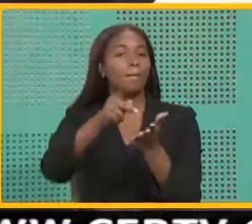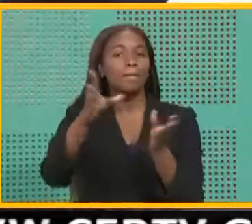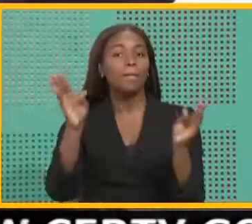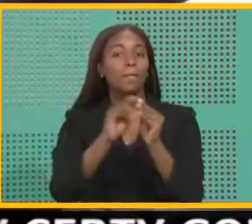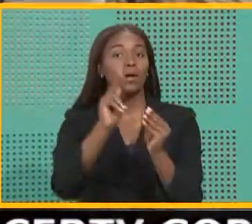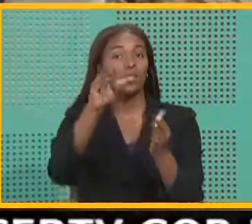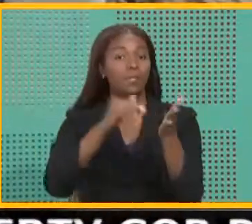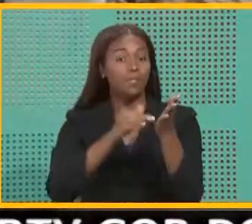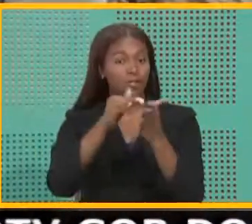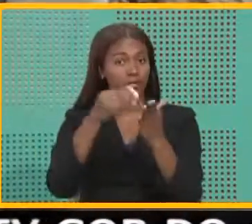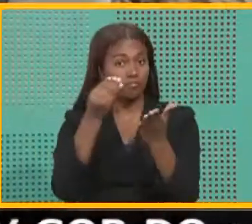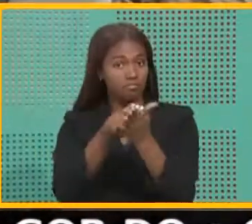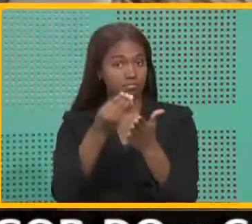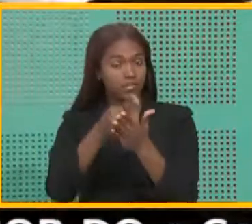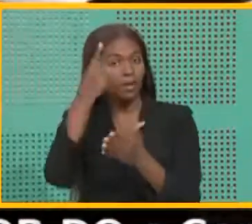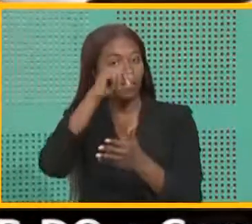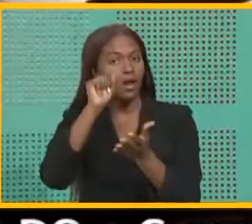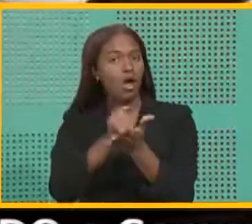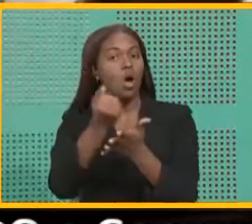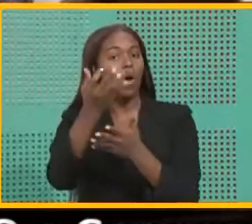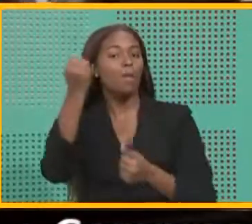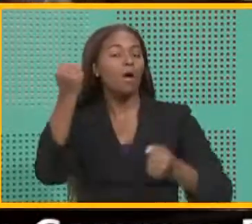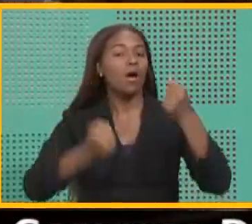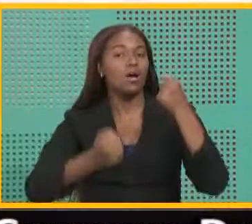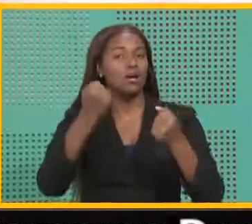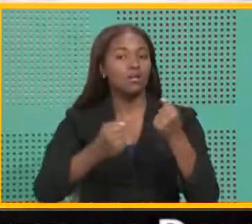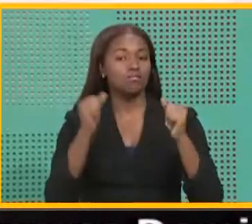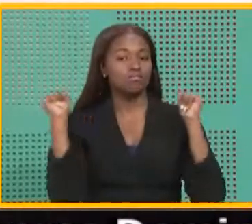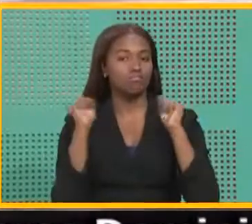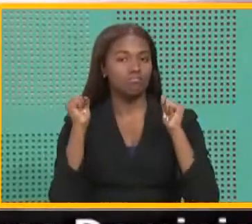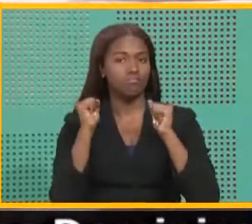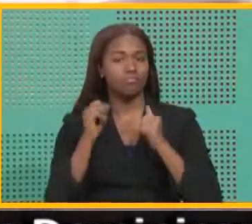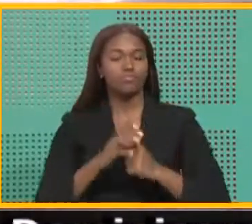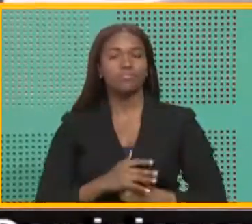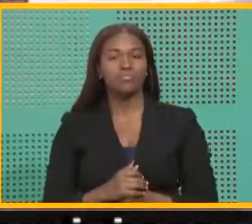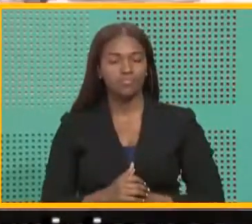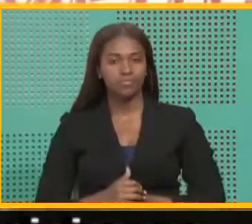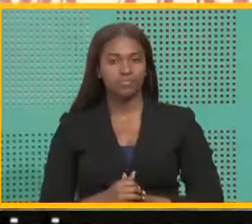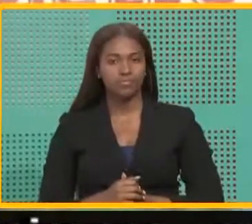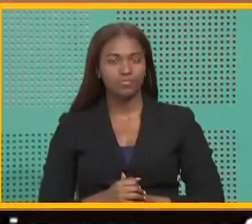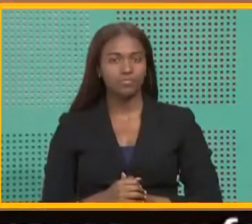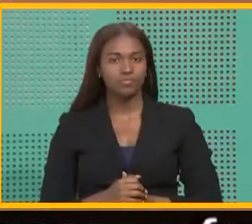2 millones de pesos para la compra de un camión refrigerador.